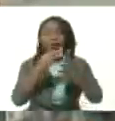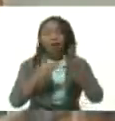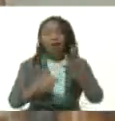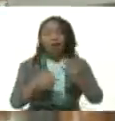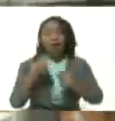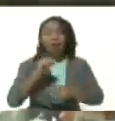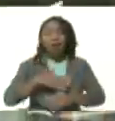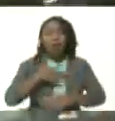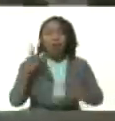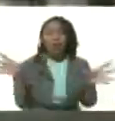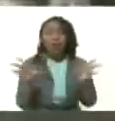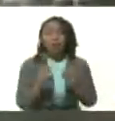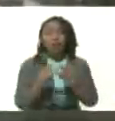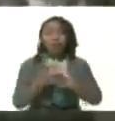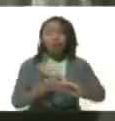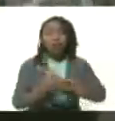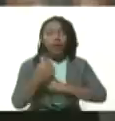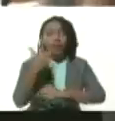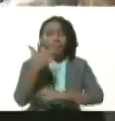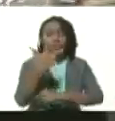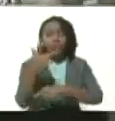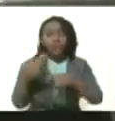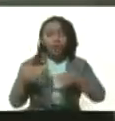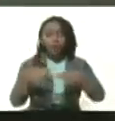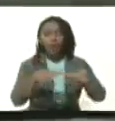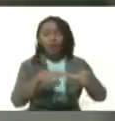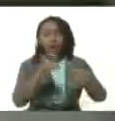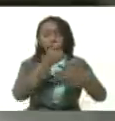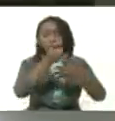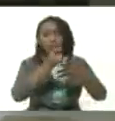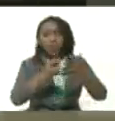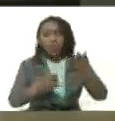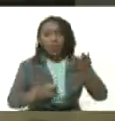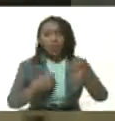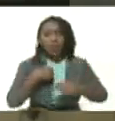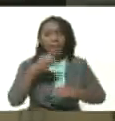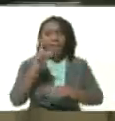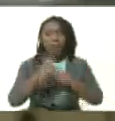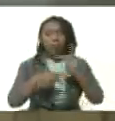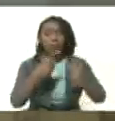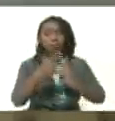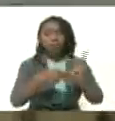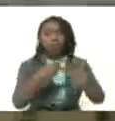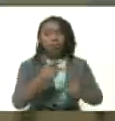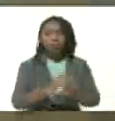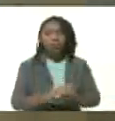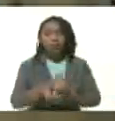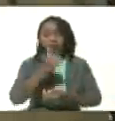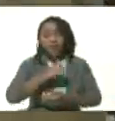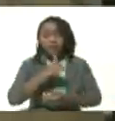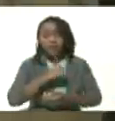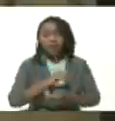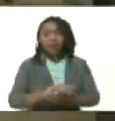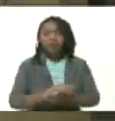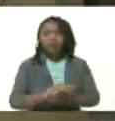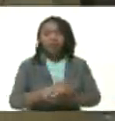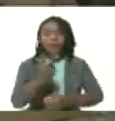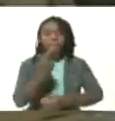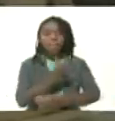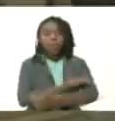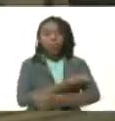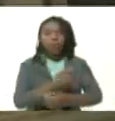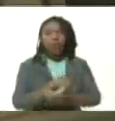se puede resumir en tres áreas o tres líneas de producción: sólido, líquido e